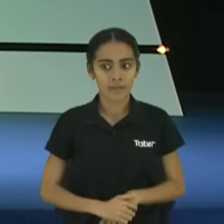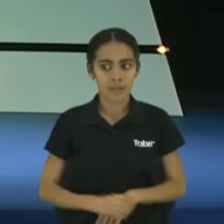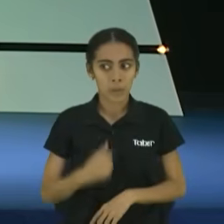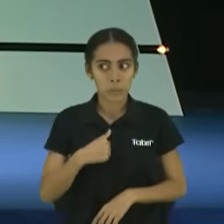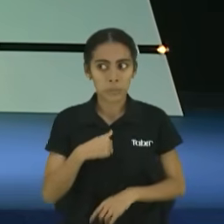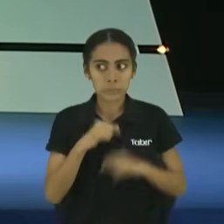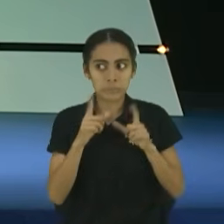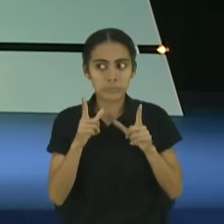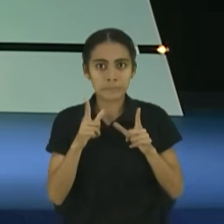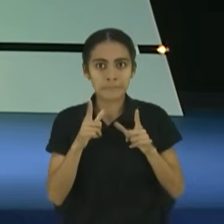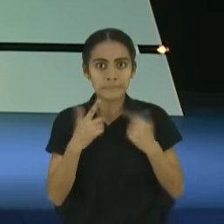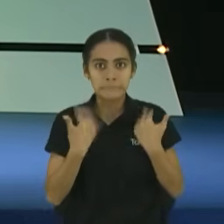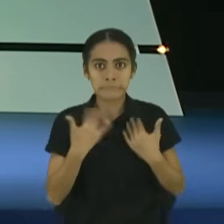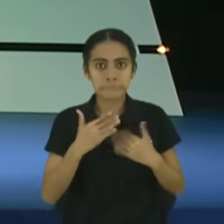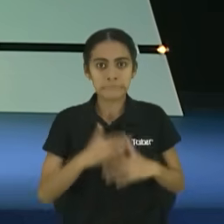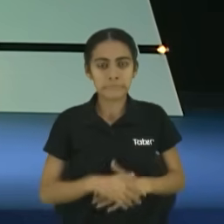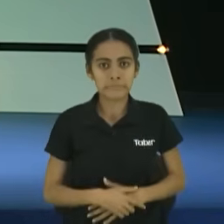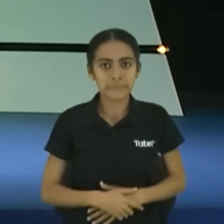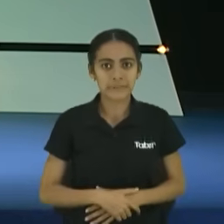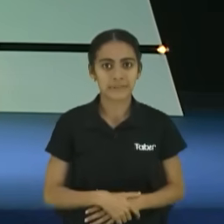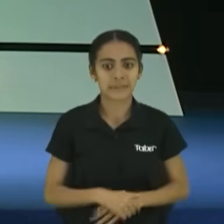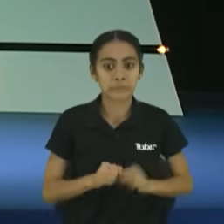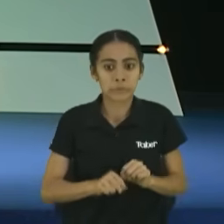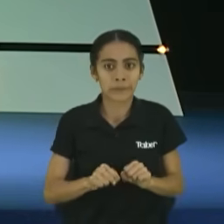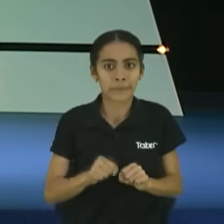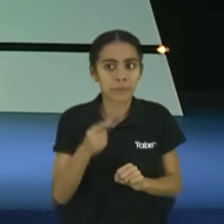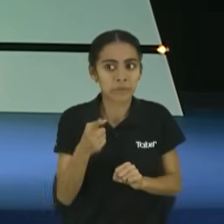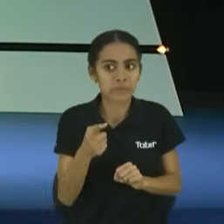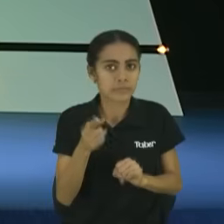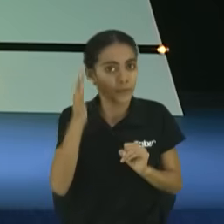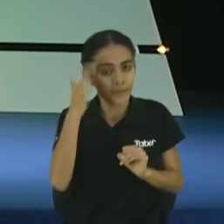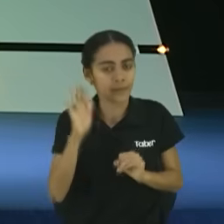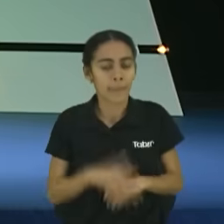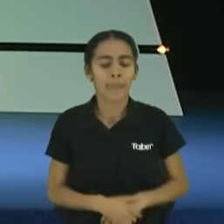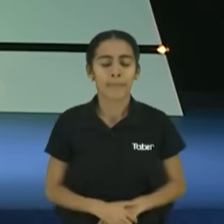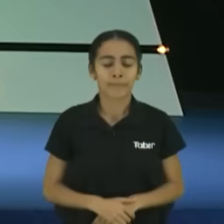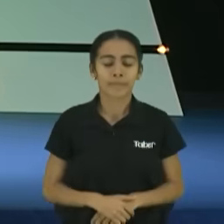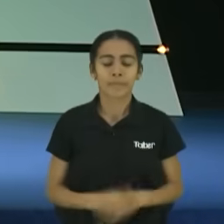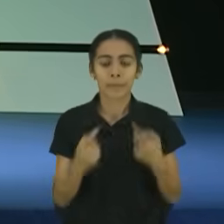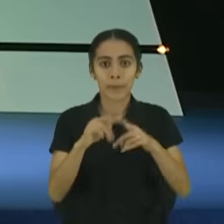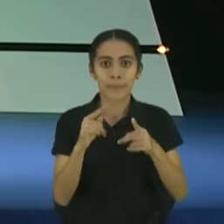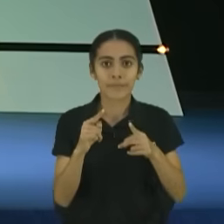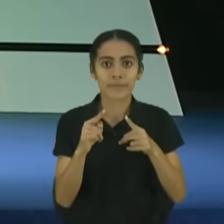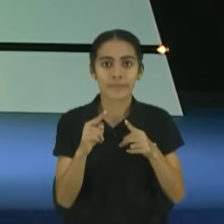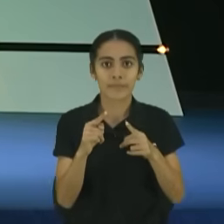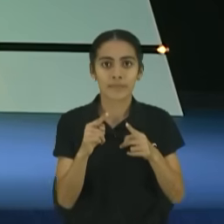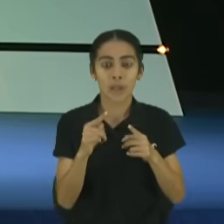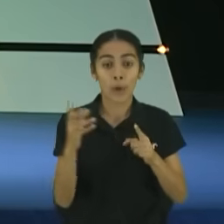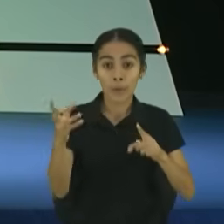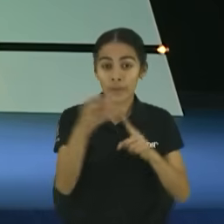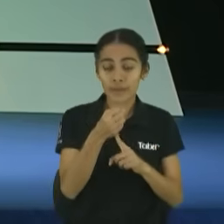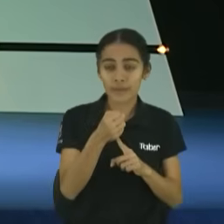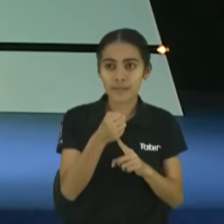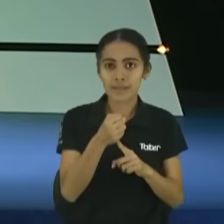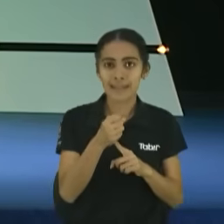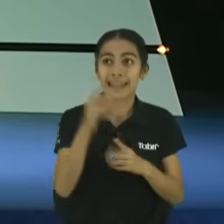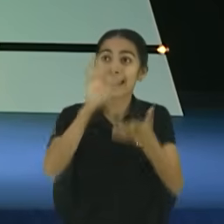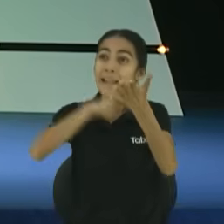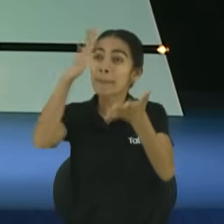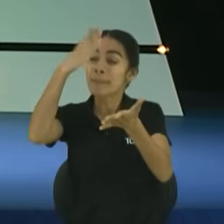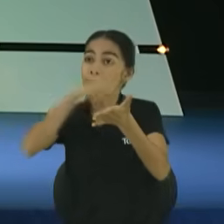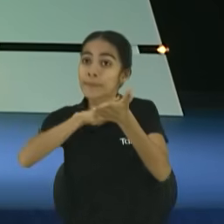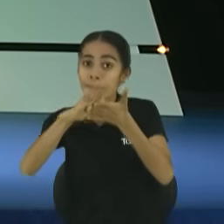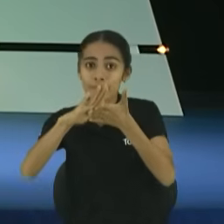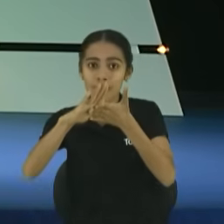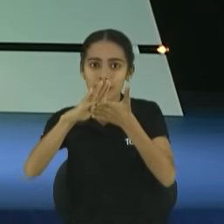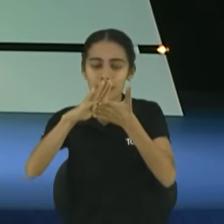alguno. Ay, hermanos, ¿a qué quiero llegar? Amigo y hermano, el Espíritu Santo